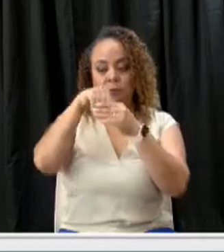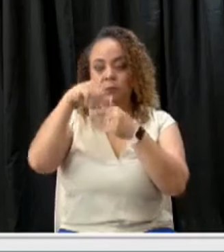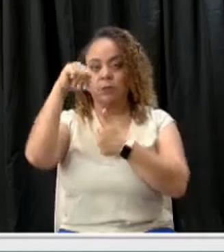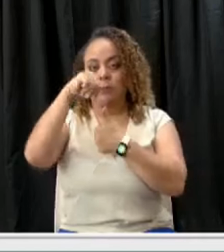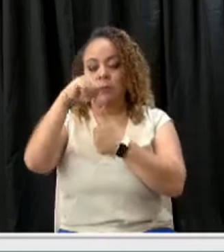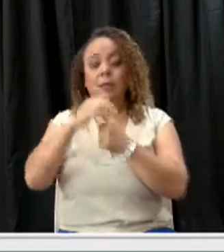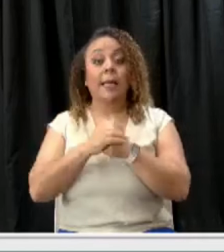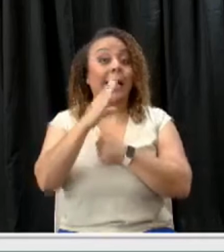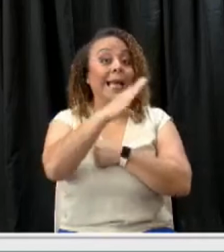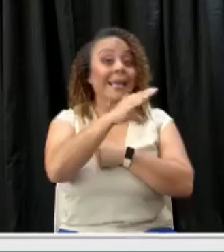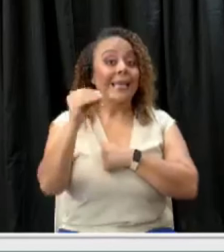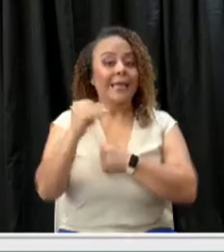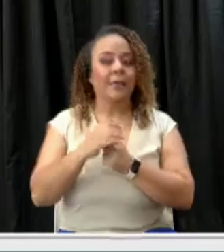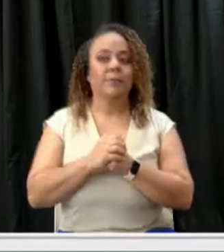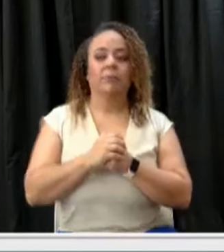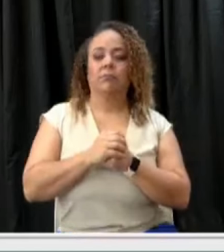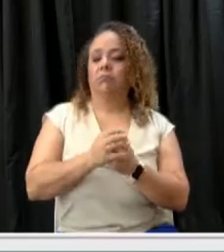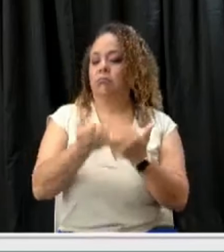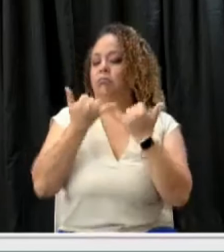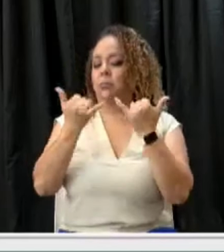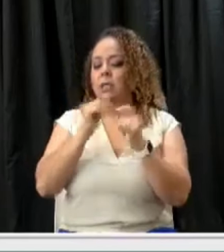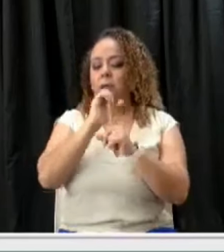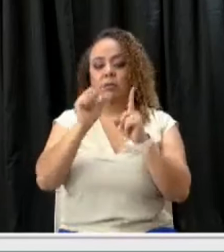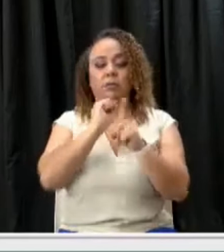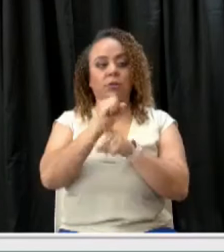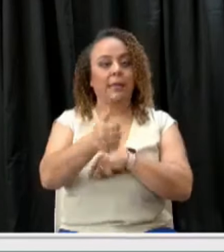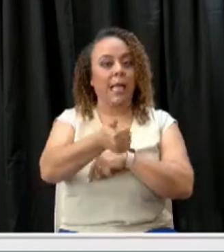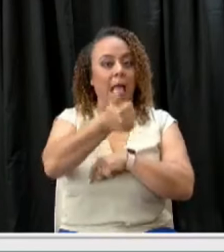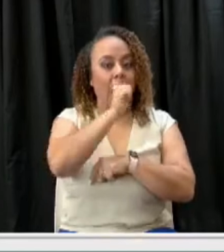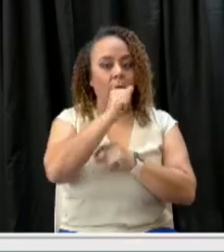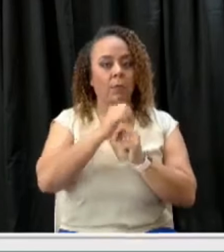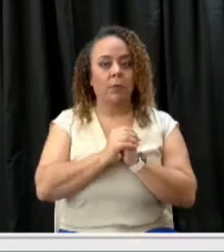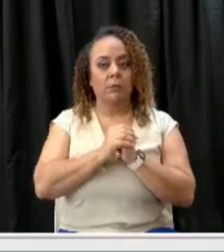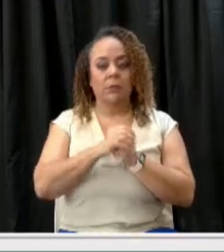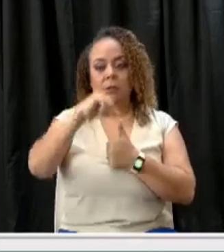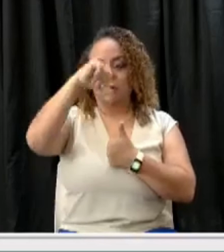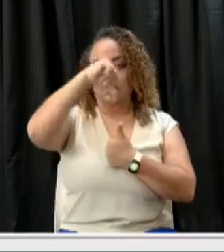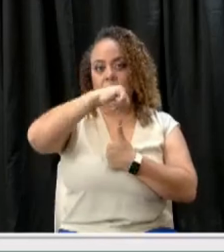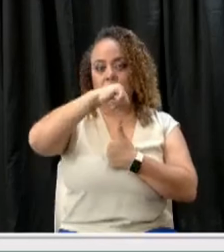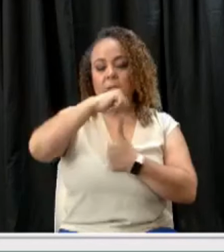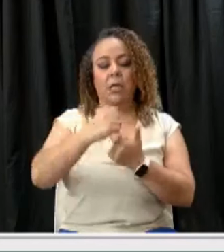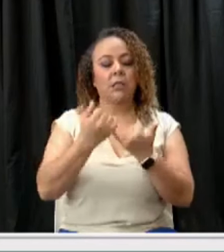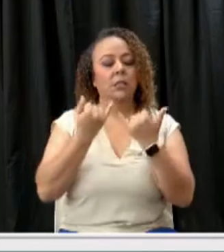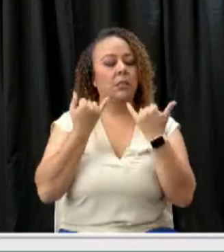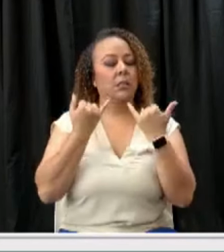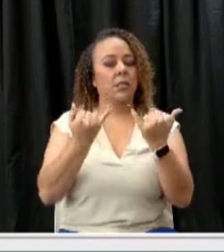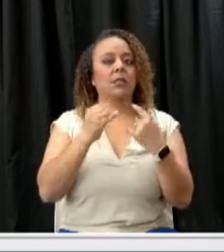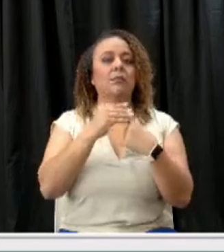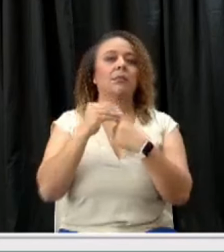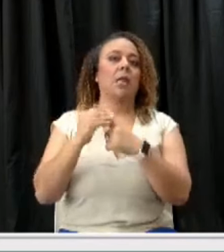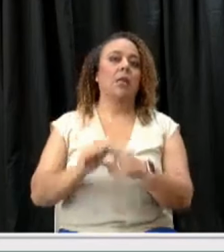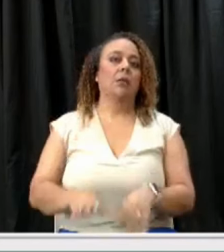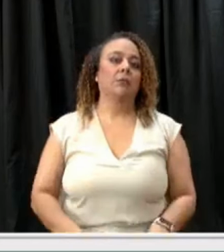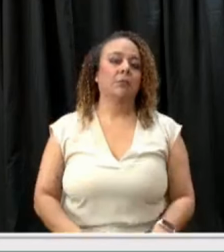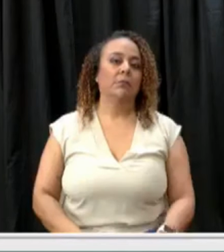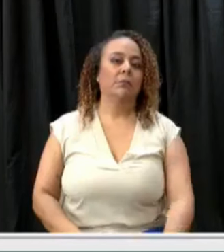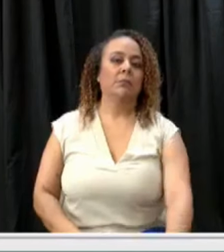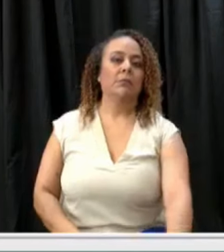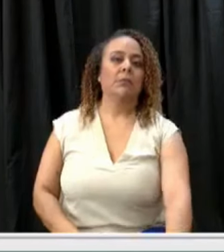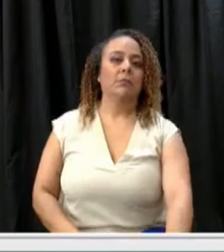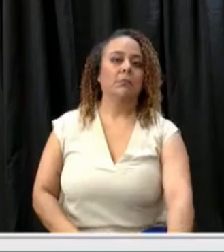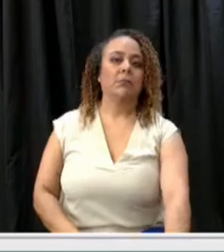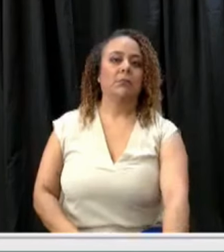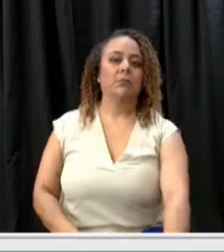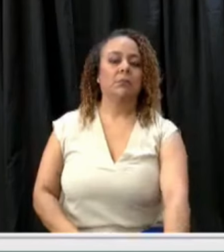Centroamérica, y que ya de por sí las condiciones de agua en Centroamérica ya es especial. Pero sobre todo tomar